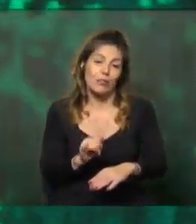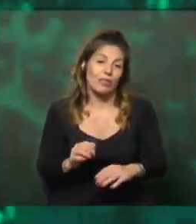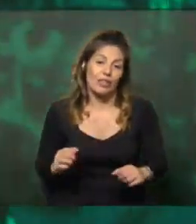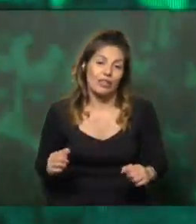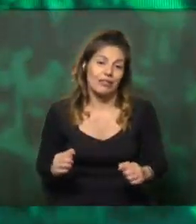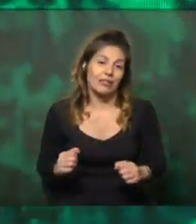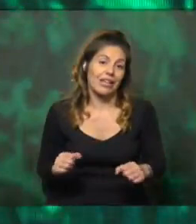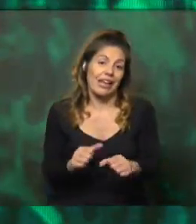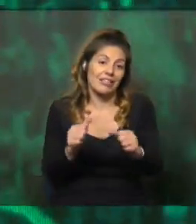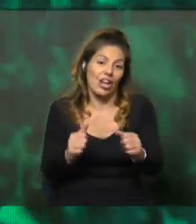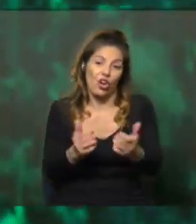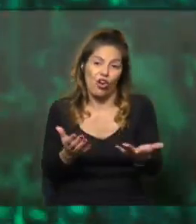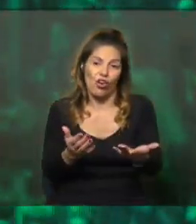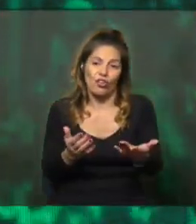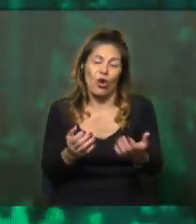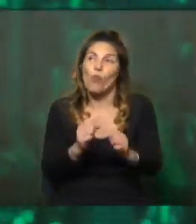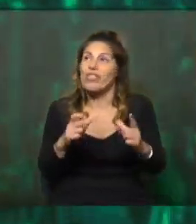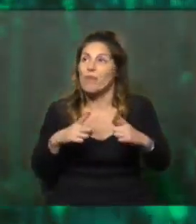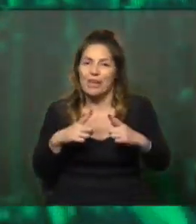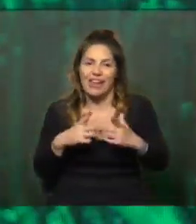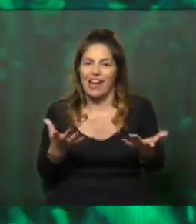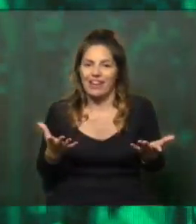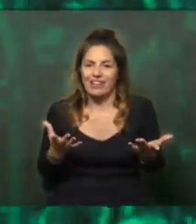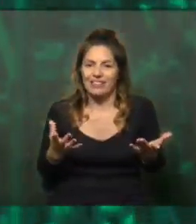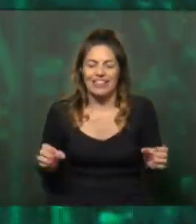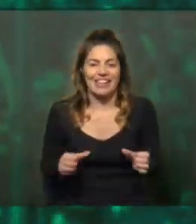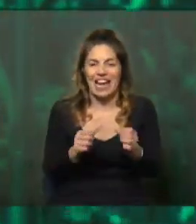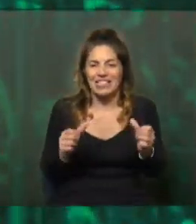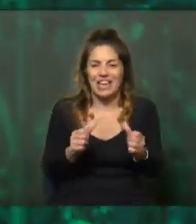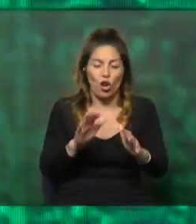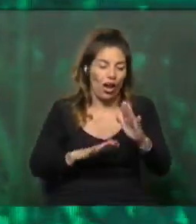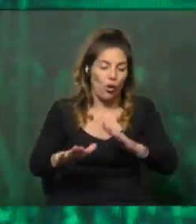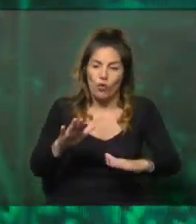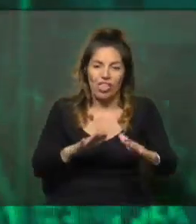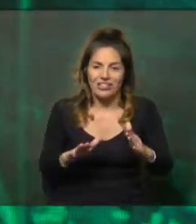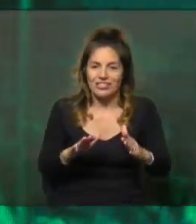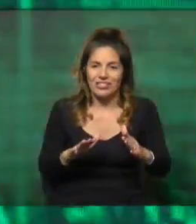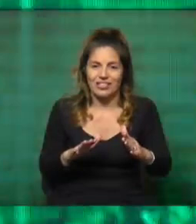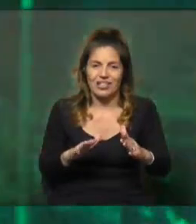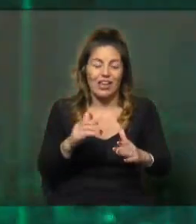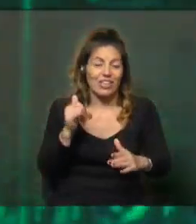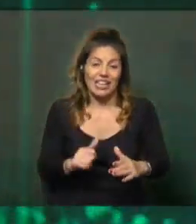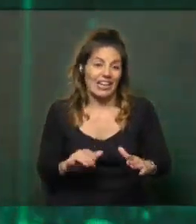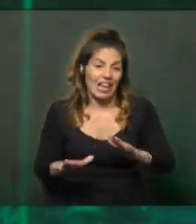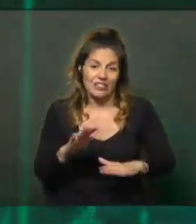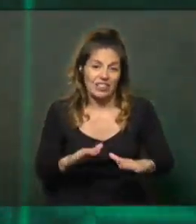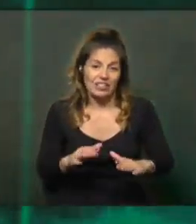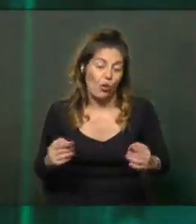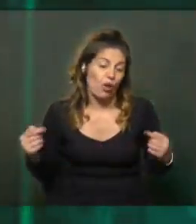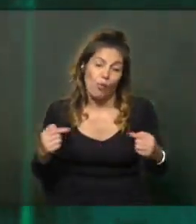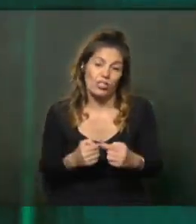saltearse un turno no puede saltearse un turno el peronismo en esta etapa de cómo se recompone en esta orientación va a tener que ser claramente una